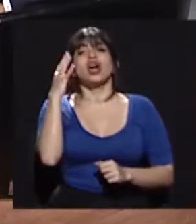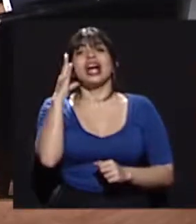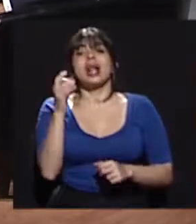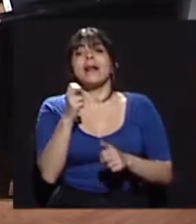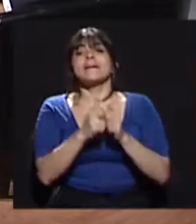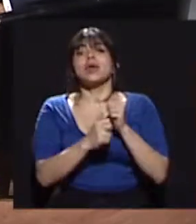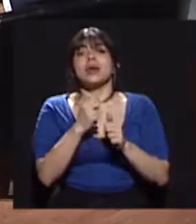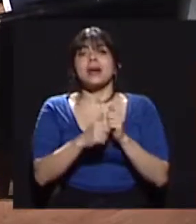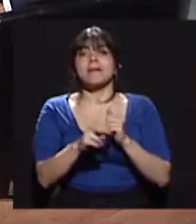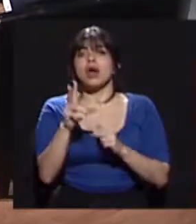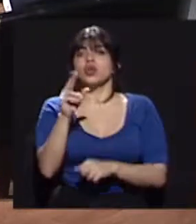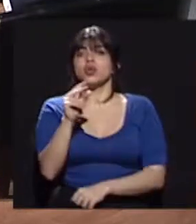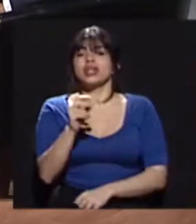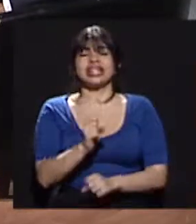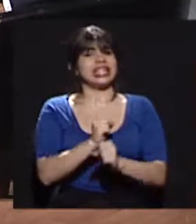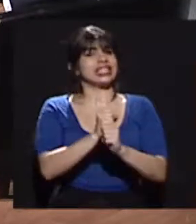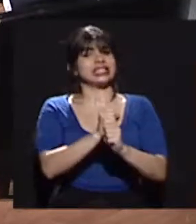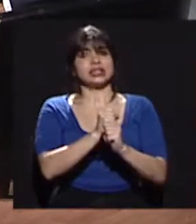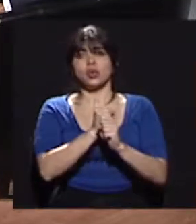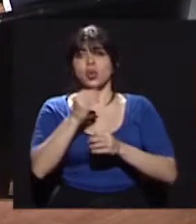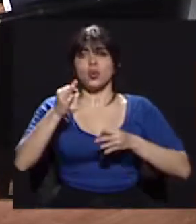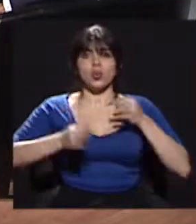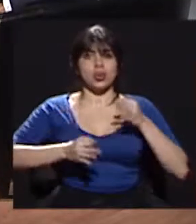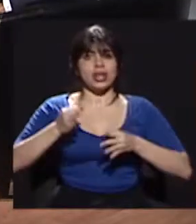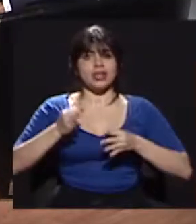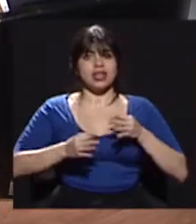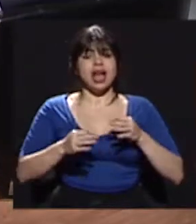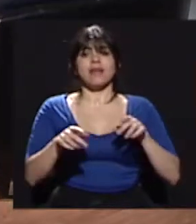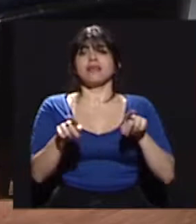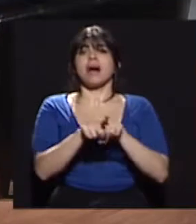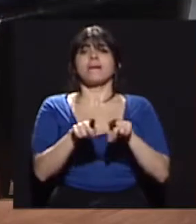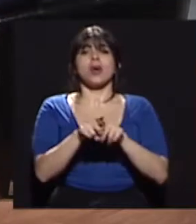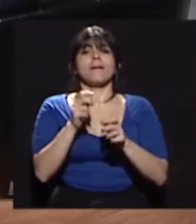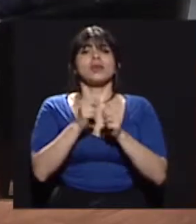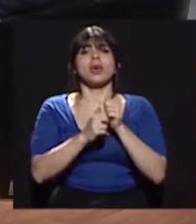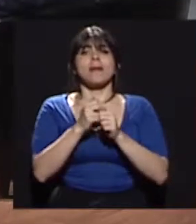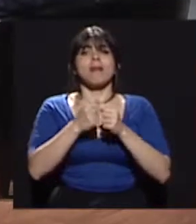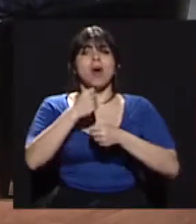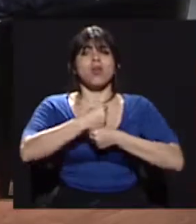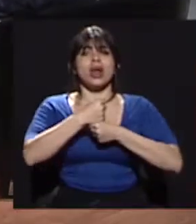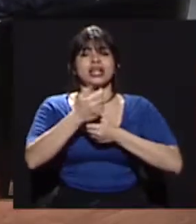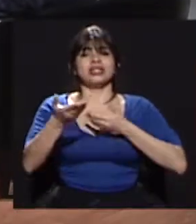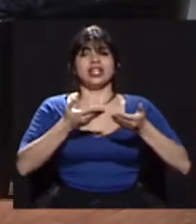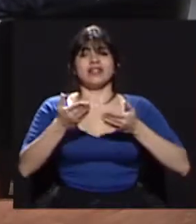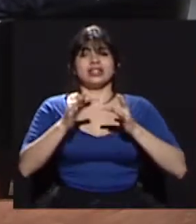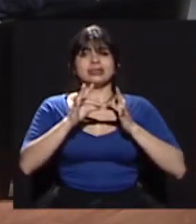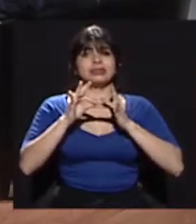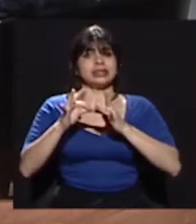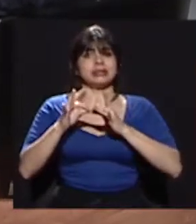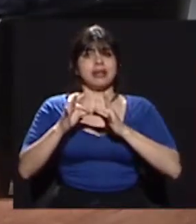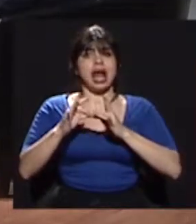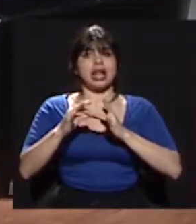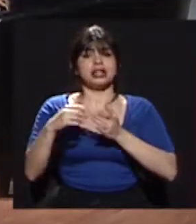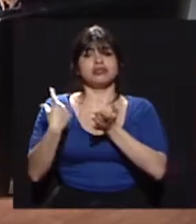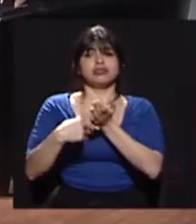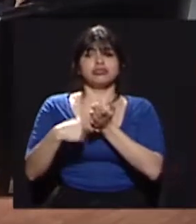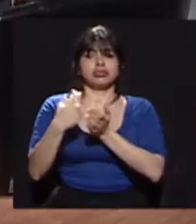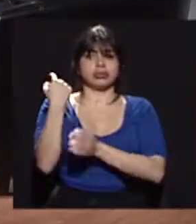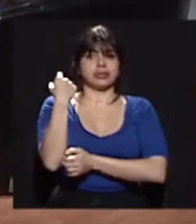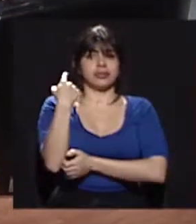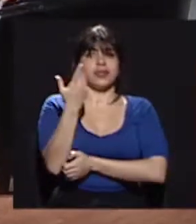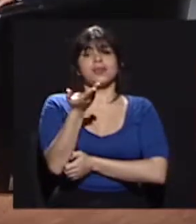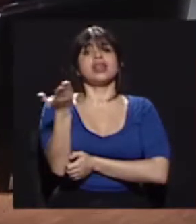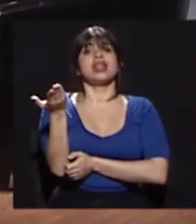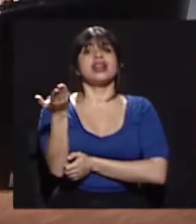problema no es ni en seguridad jurídica ni del problema de huelga en los servicios esenciales comentábamos ahora que